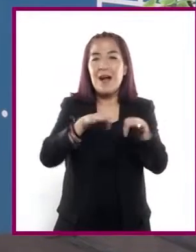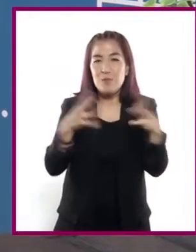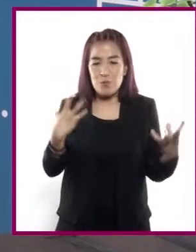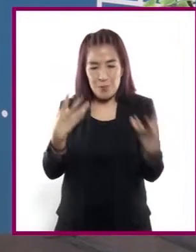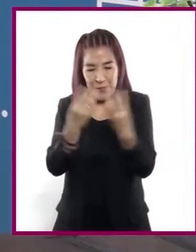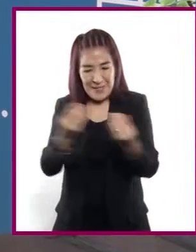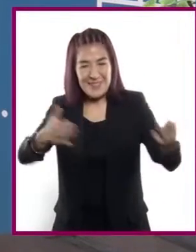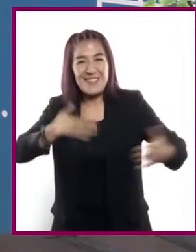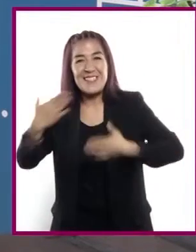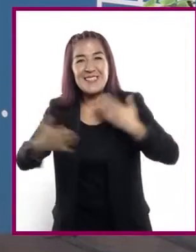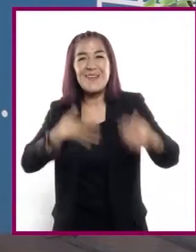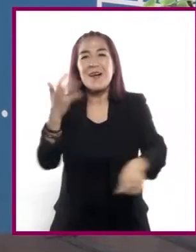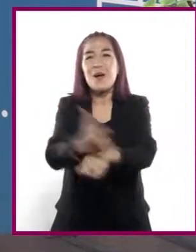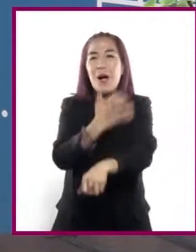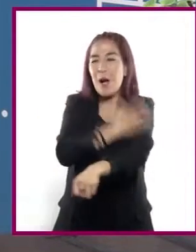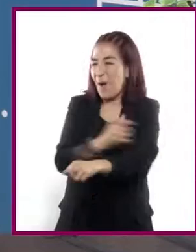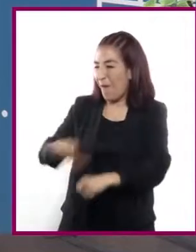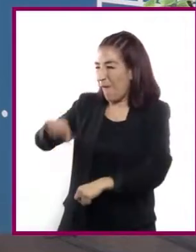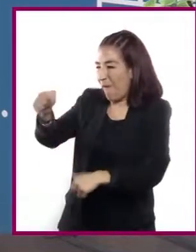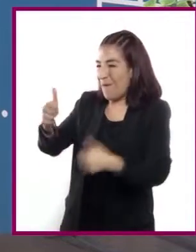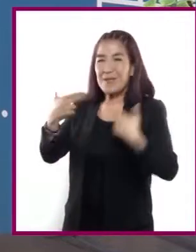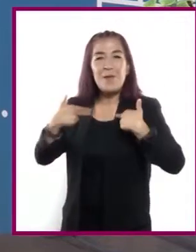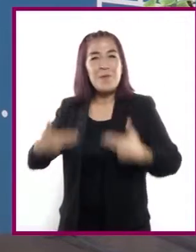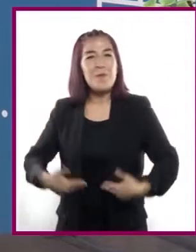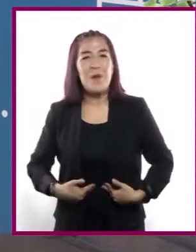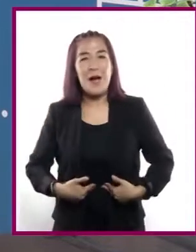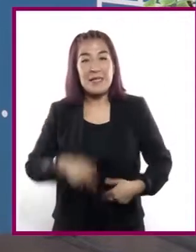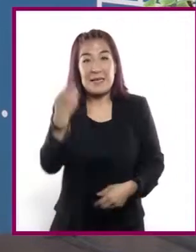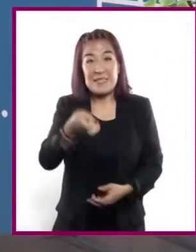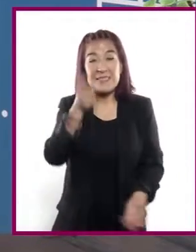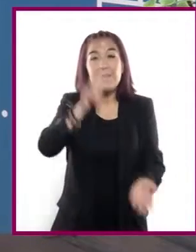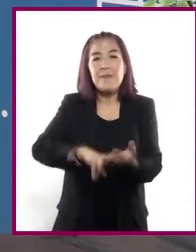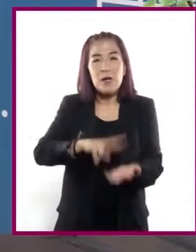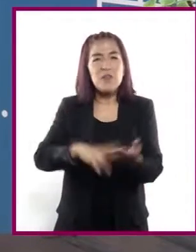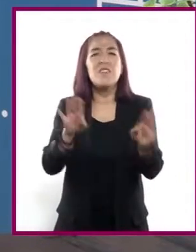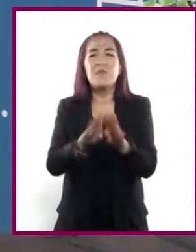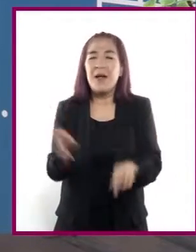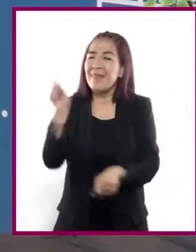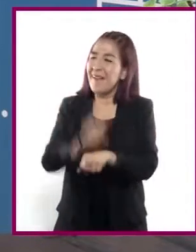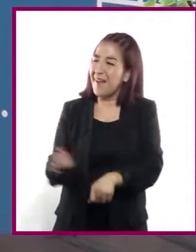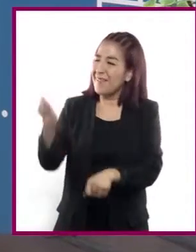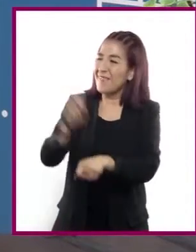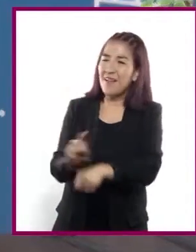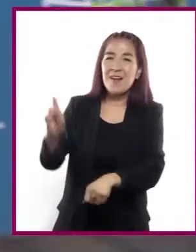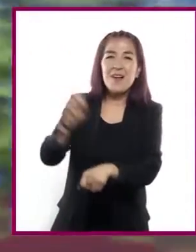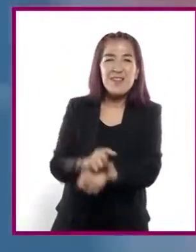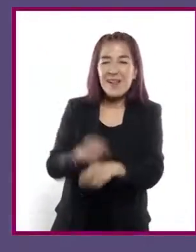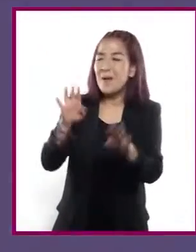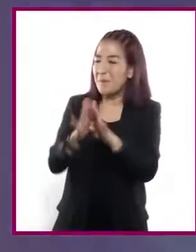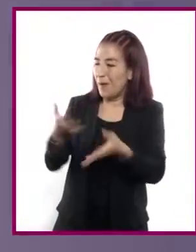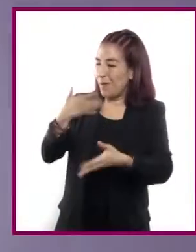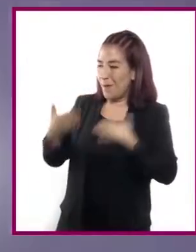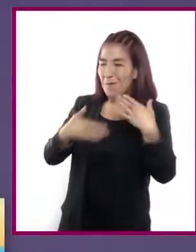disfrutar de la compañía de otro ser humano, al valorar la cotidianidad con otra persona.